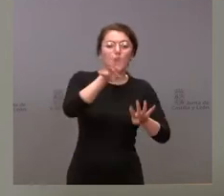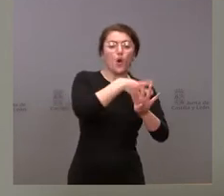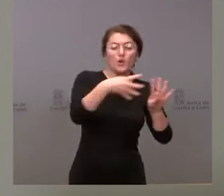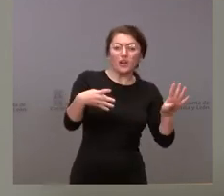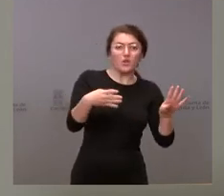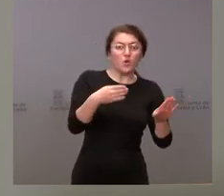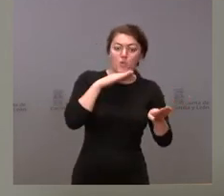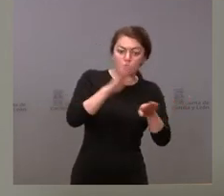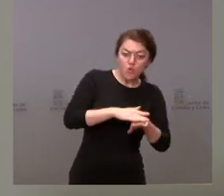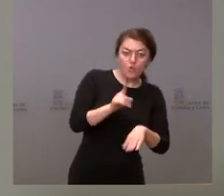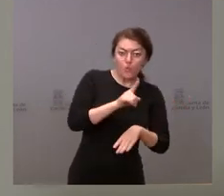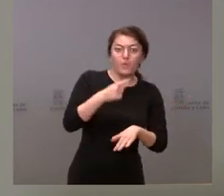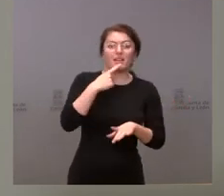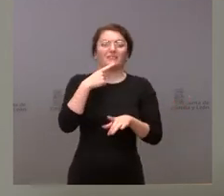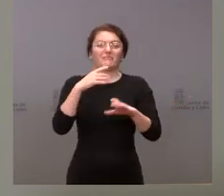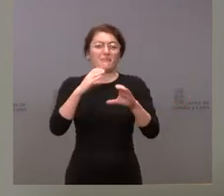vehículos